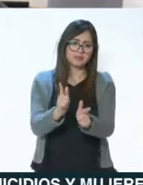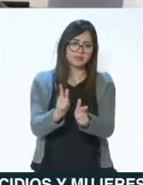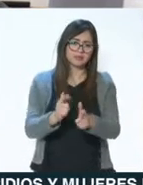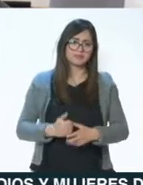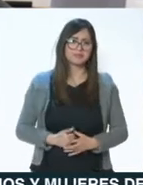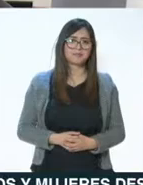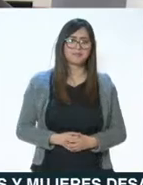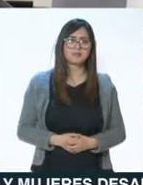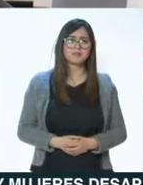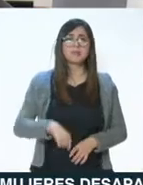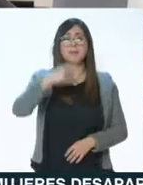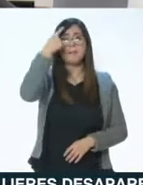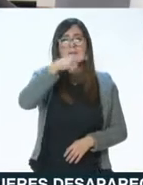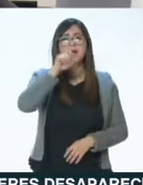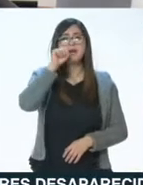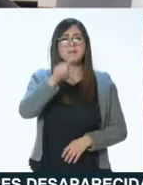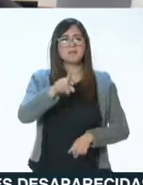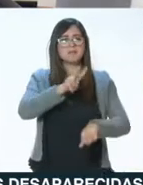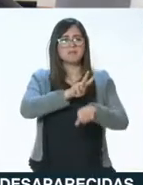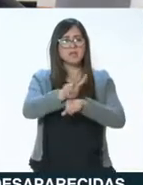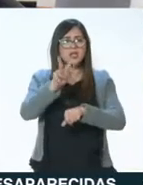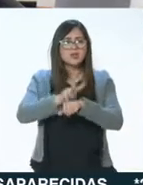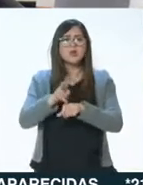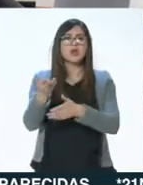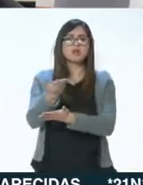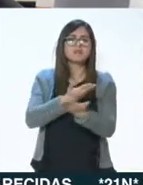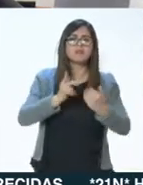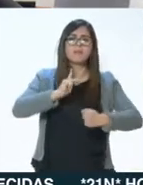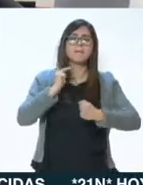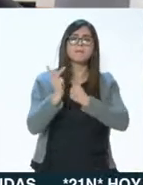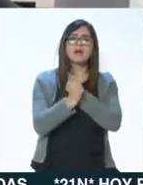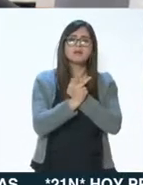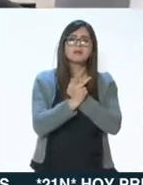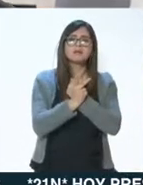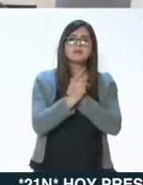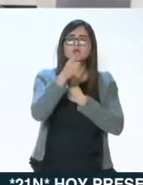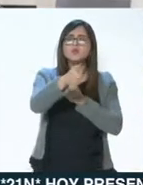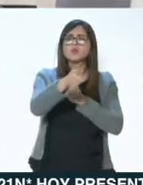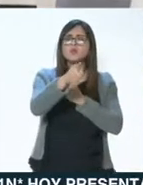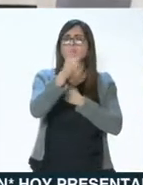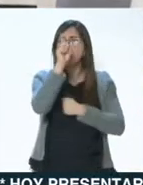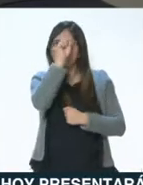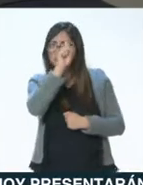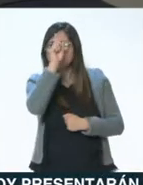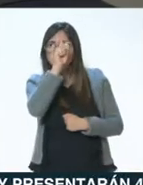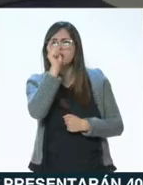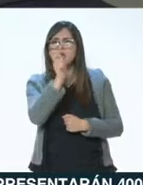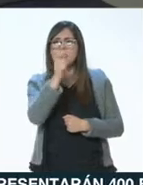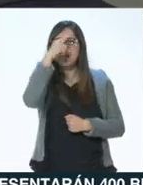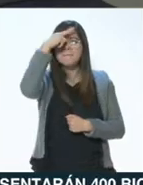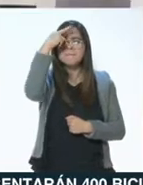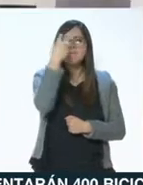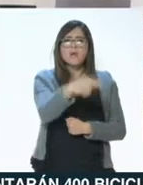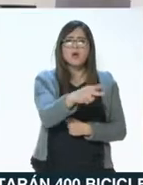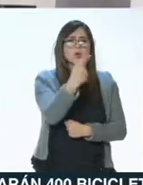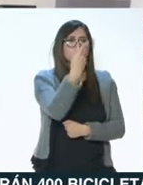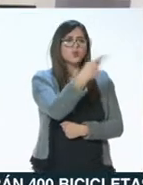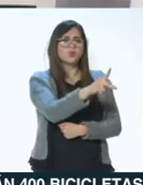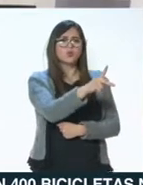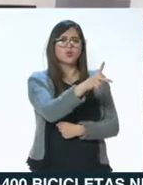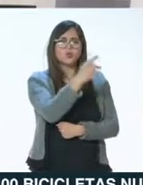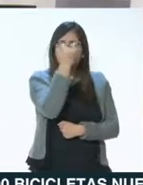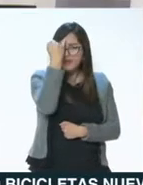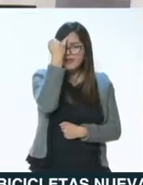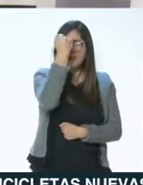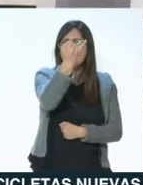distintos países en Venezuela, ¿qué opina usted sobre la postura de México ante la situación en Venezuela? Y bueno, el